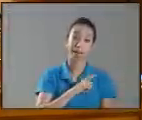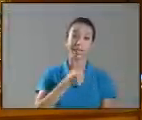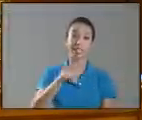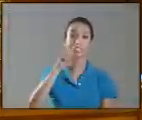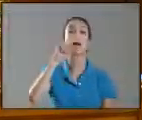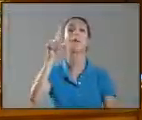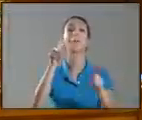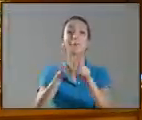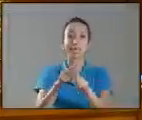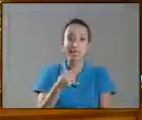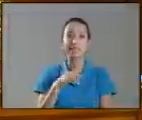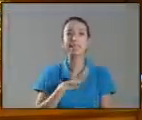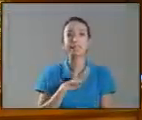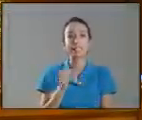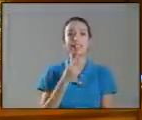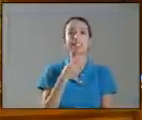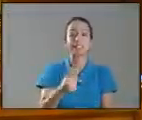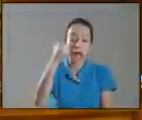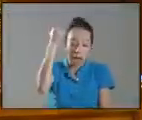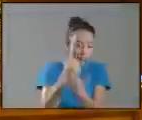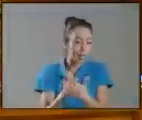hombres de verdad?